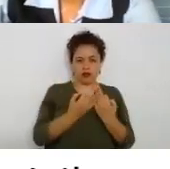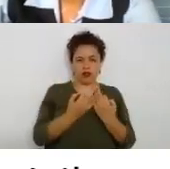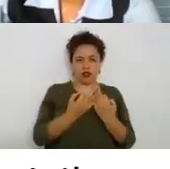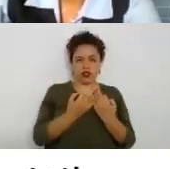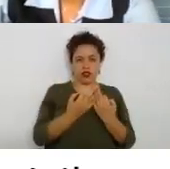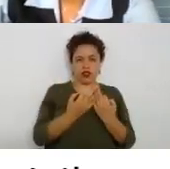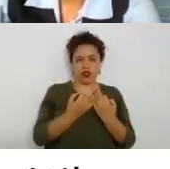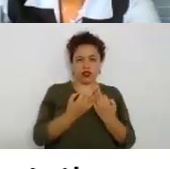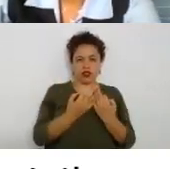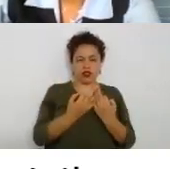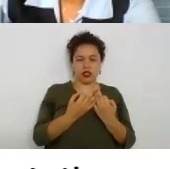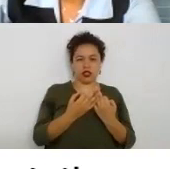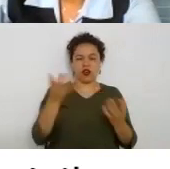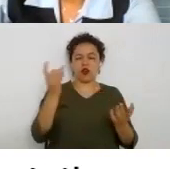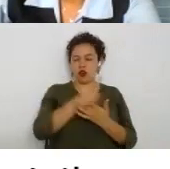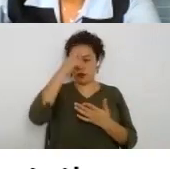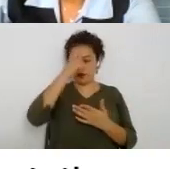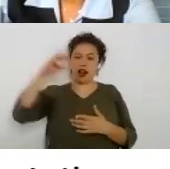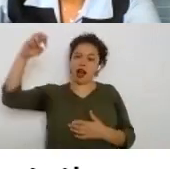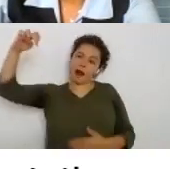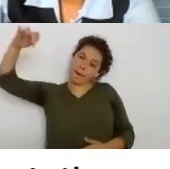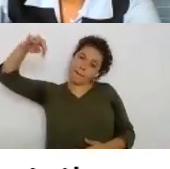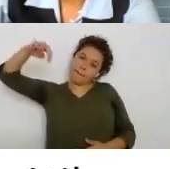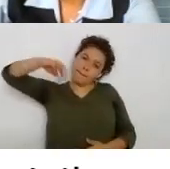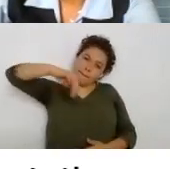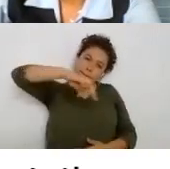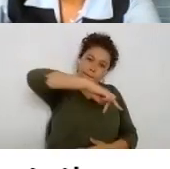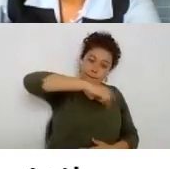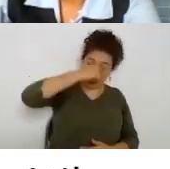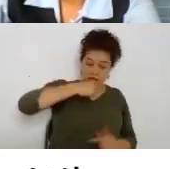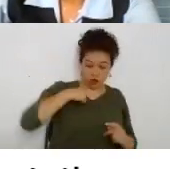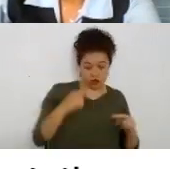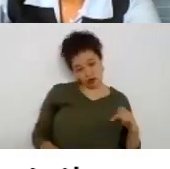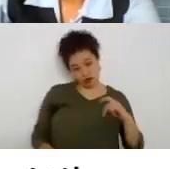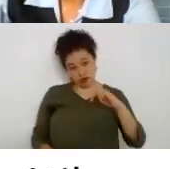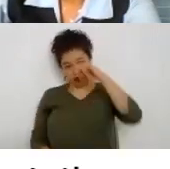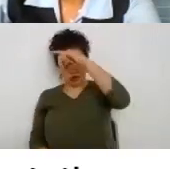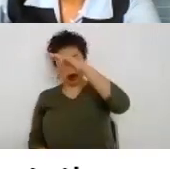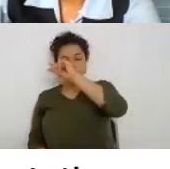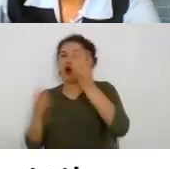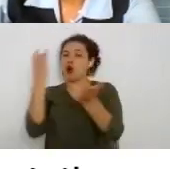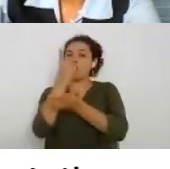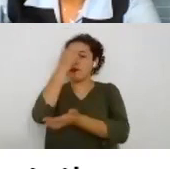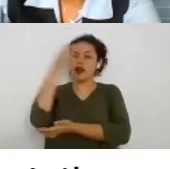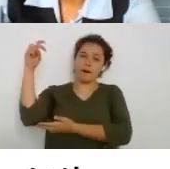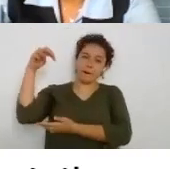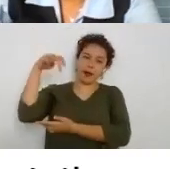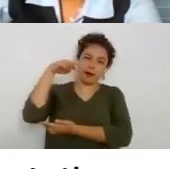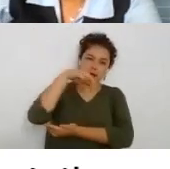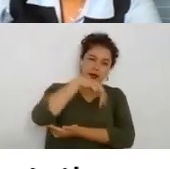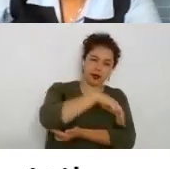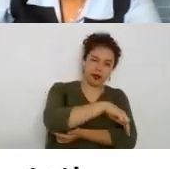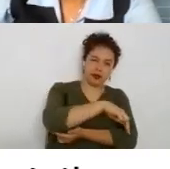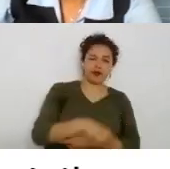para la bajada de escaleras, ¿de acuerdo? No para subirla, simplemente para bajar principalmente. ¿Ok?